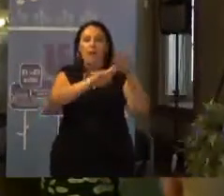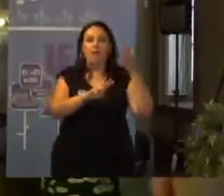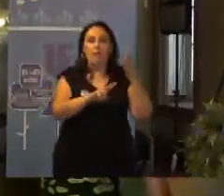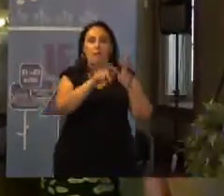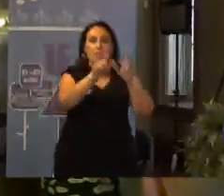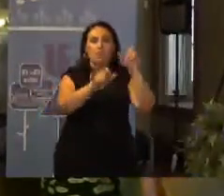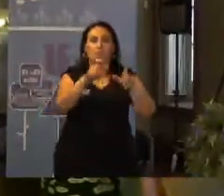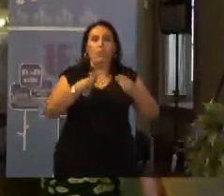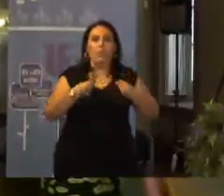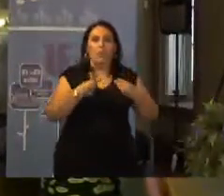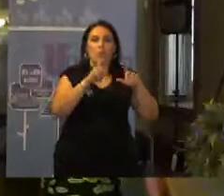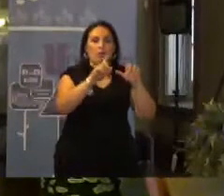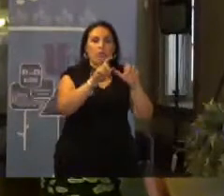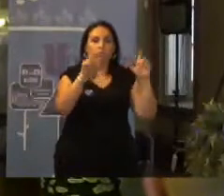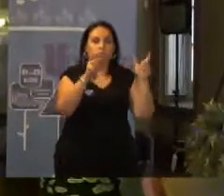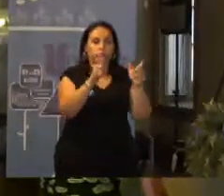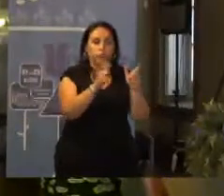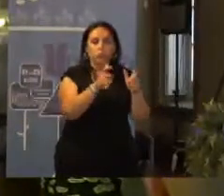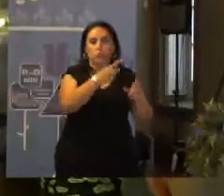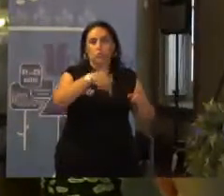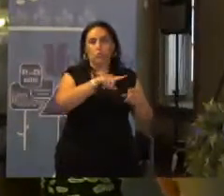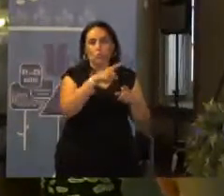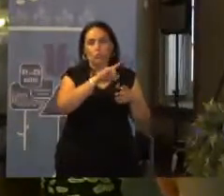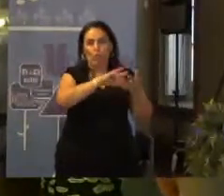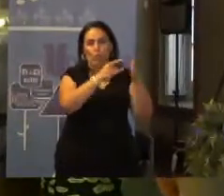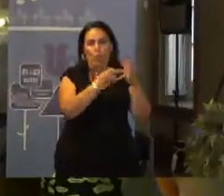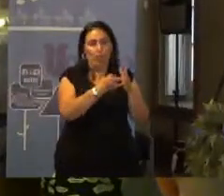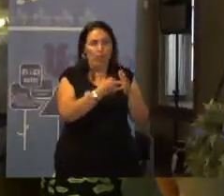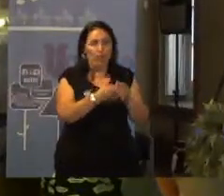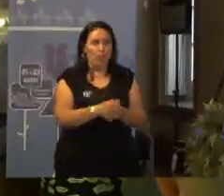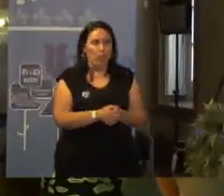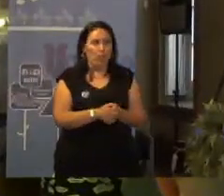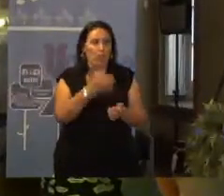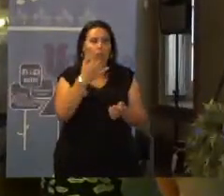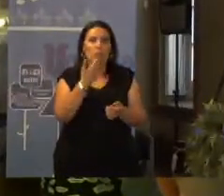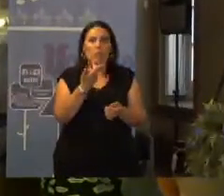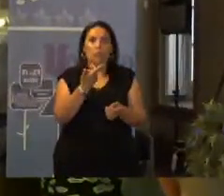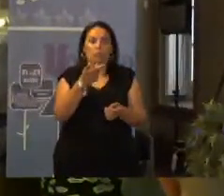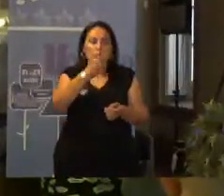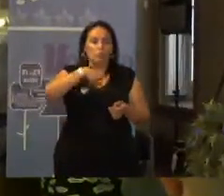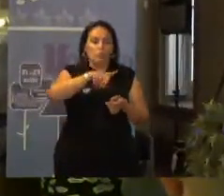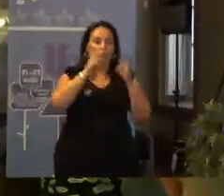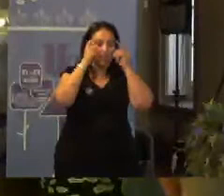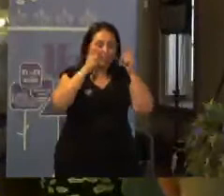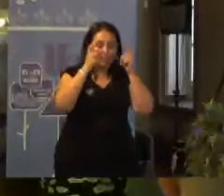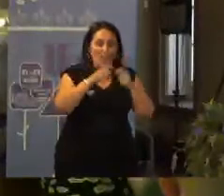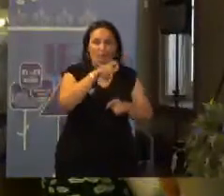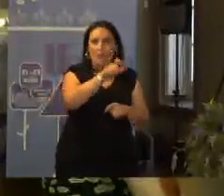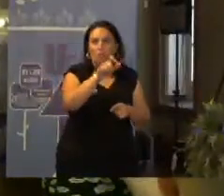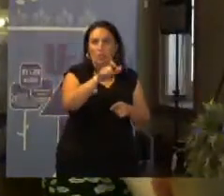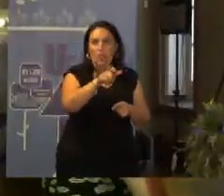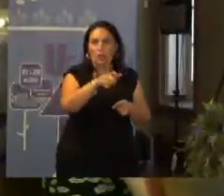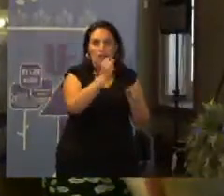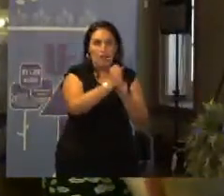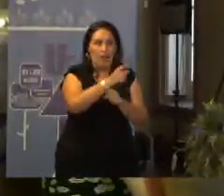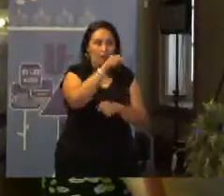que pasa é que iso, mellor ten que pasar por cousas como dar oportunidades a xente nova que traballe aquí, e non que eu teño neste momento